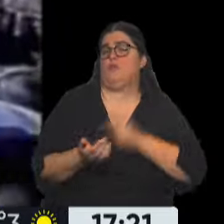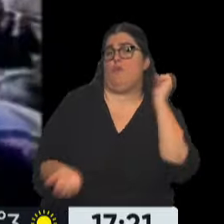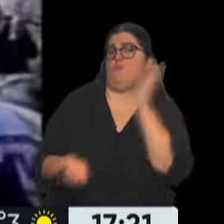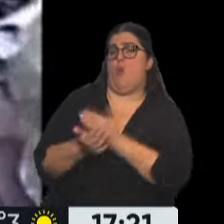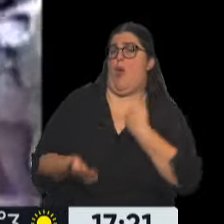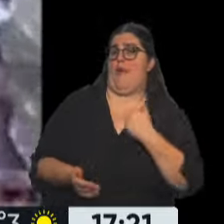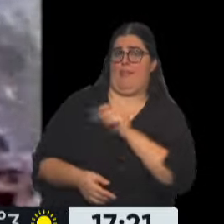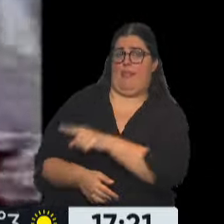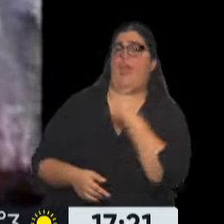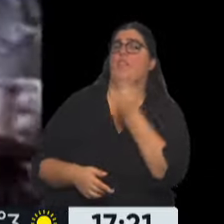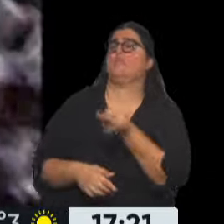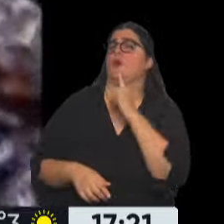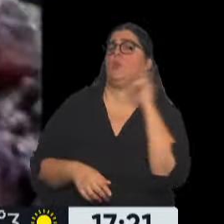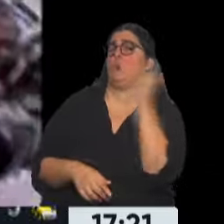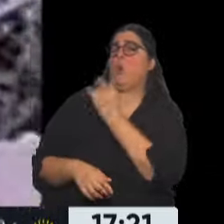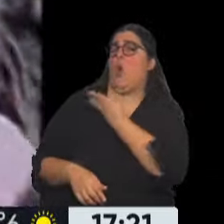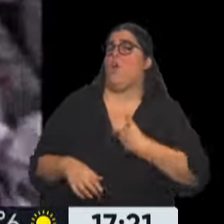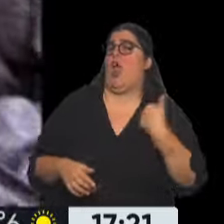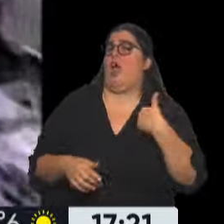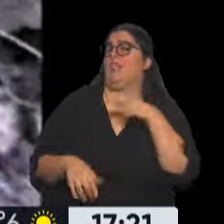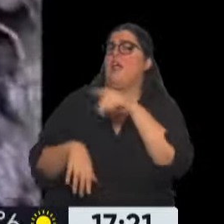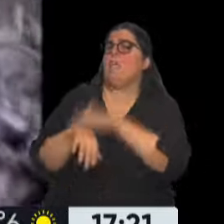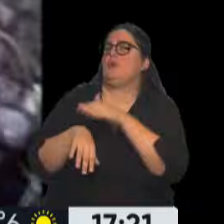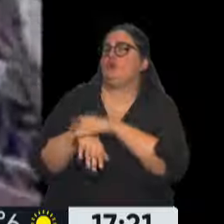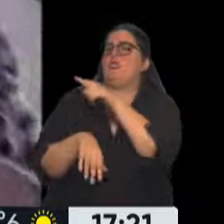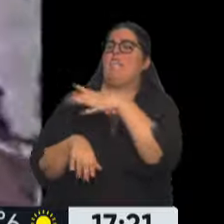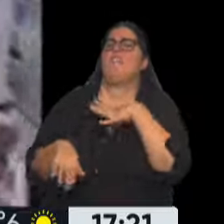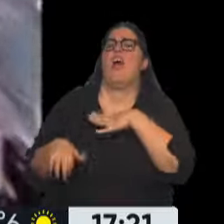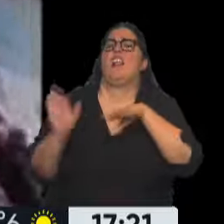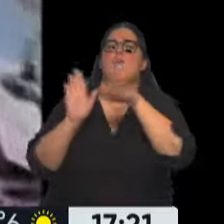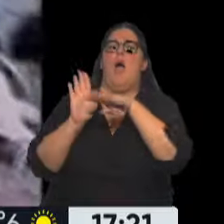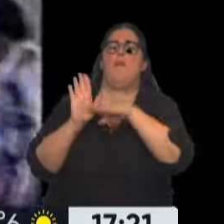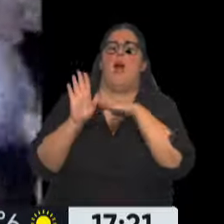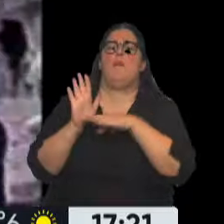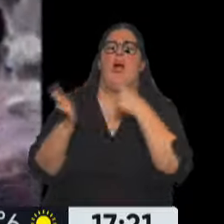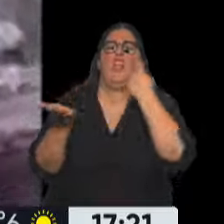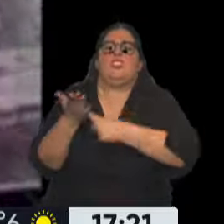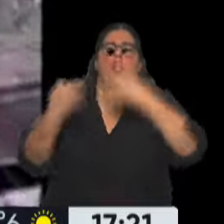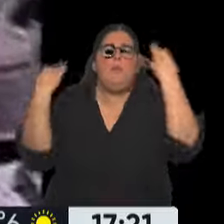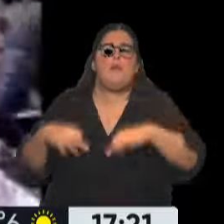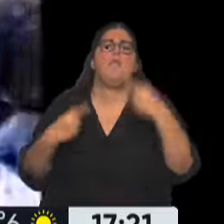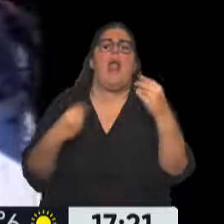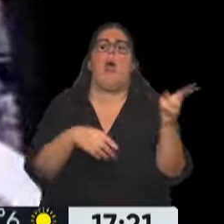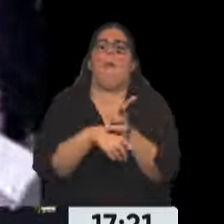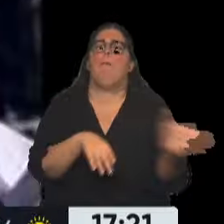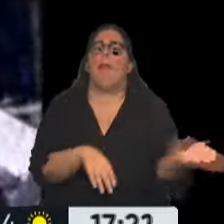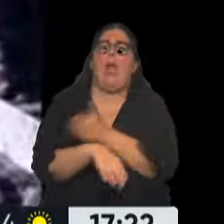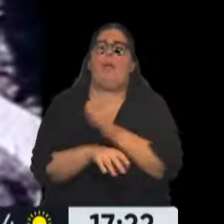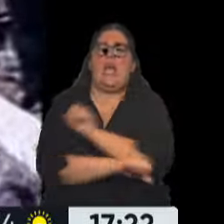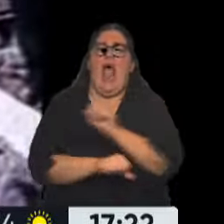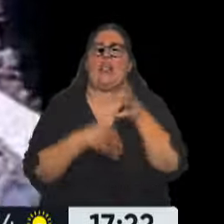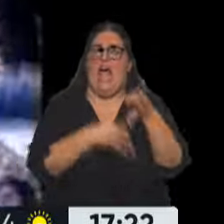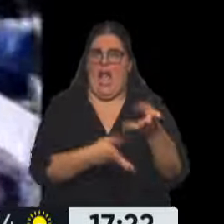Lo responsabilizó por no haber adoptado medidas razonables para prevenir el ataque contra la Mutual Judía. Además de no